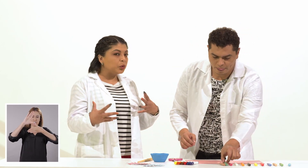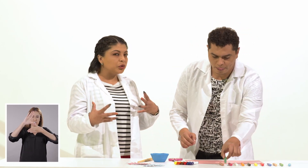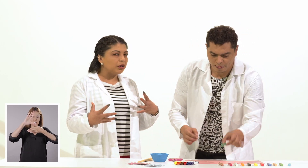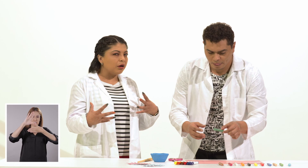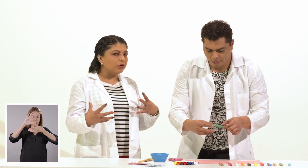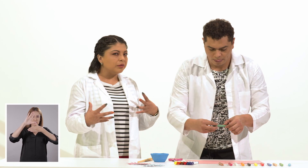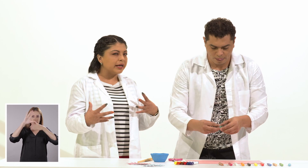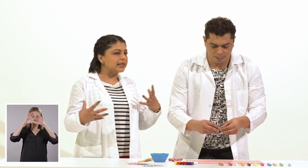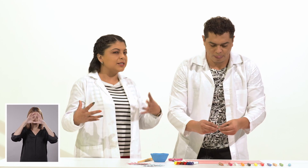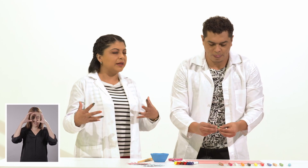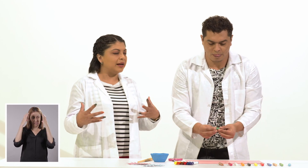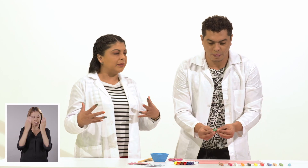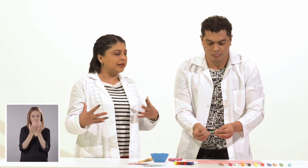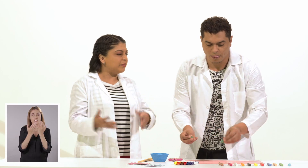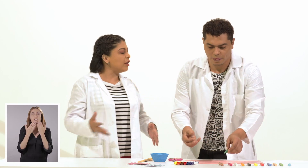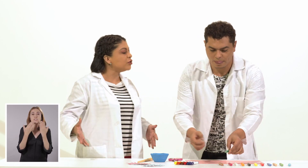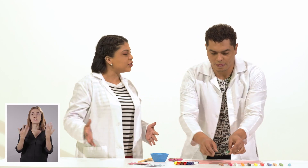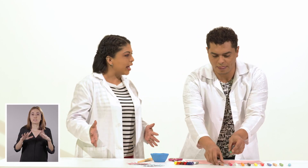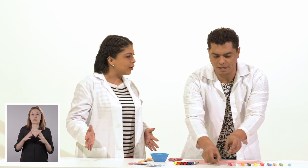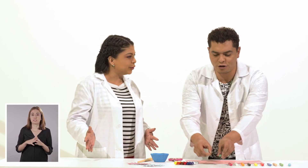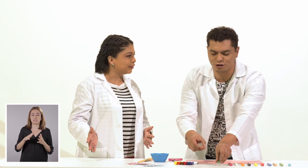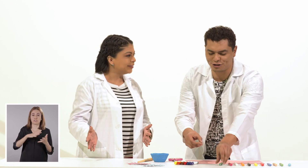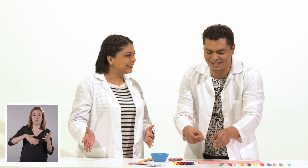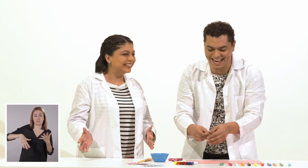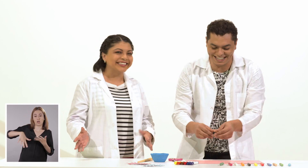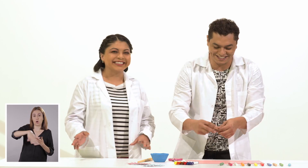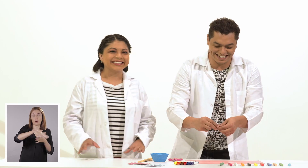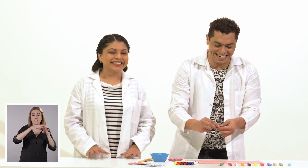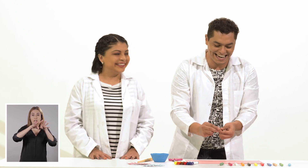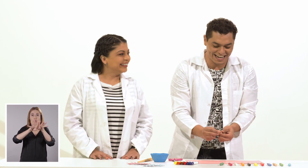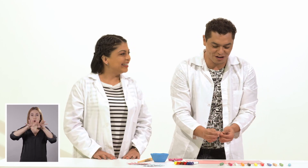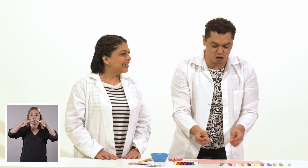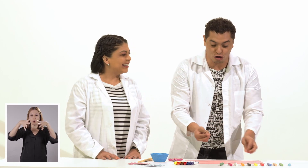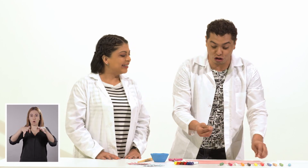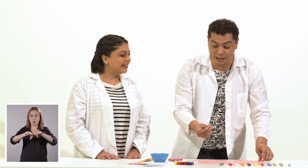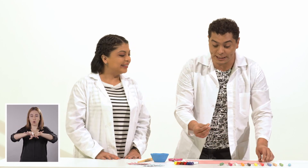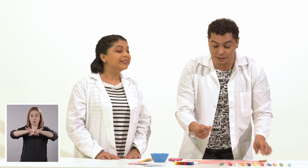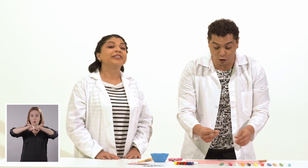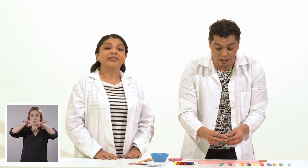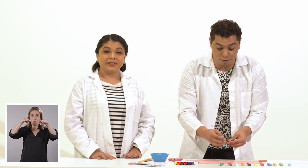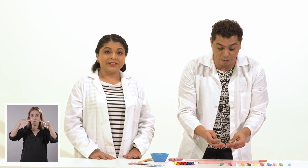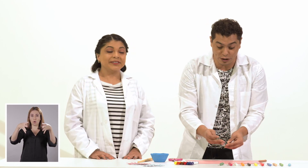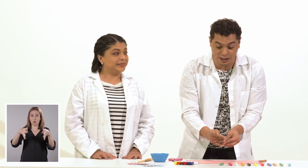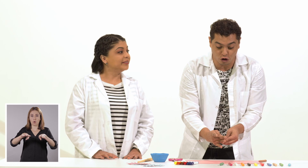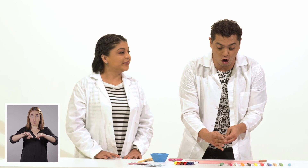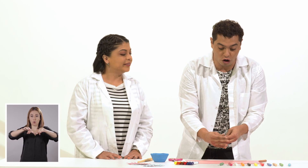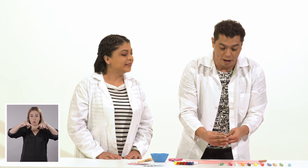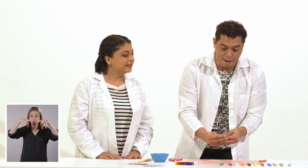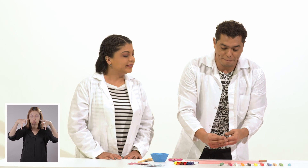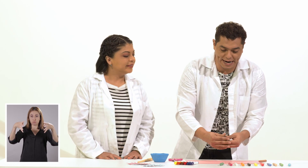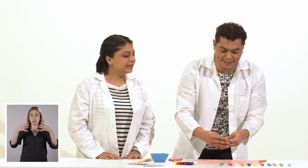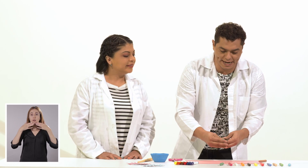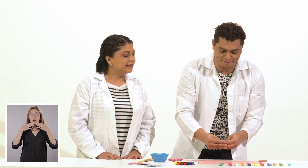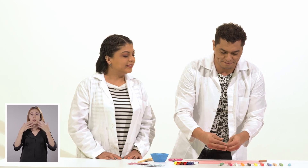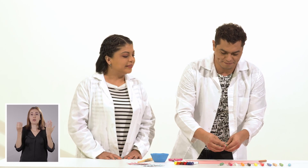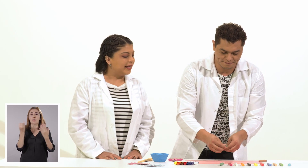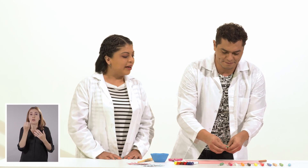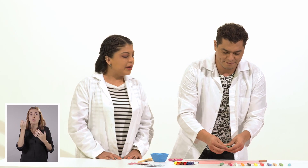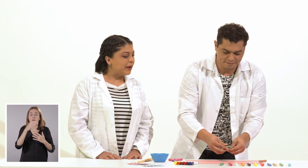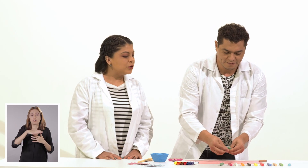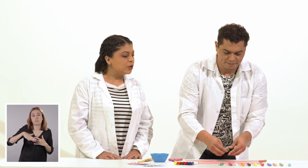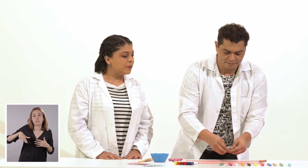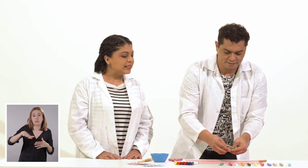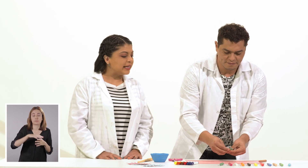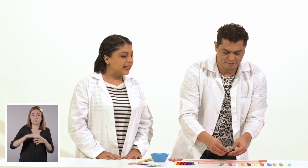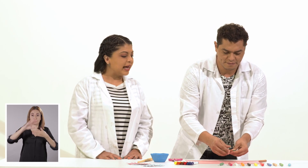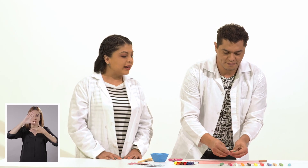en el mundo, ¿qué se les viene a la mente? A mí los océanos. Los océanos, claro. Los continentes, por ejemplo, vamos a hacerlo con verde. A